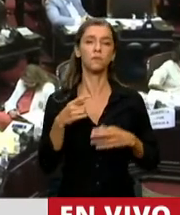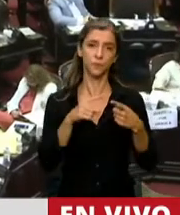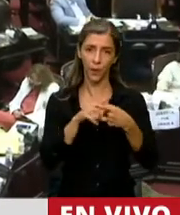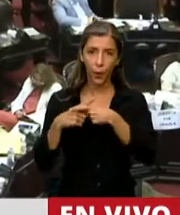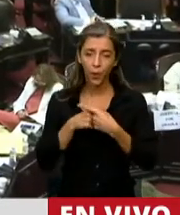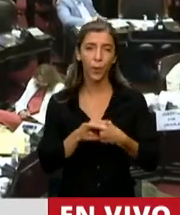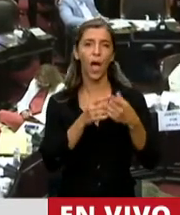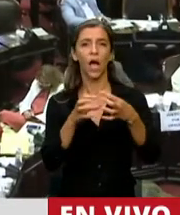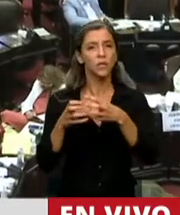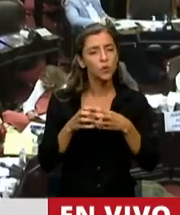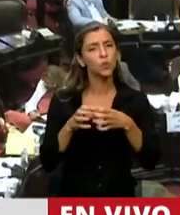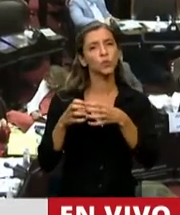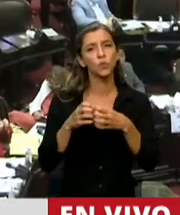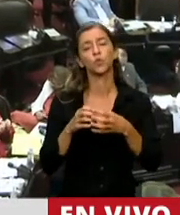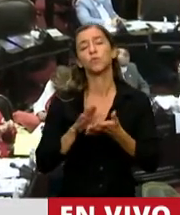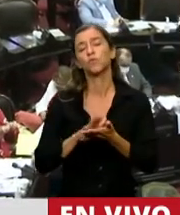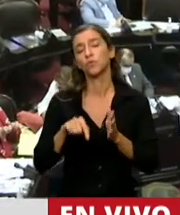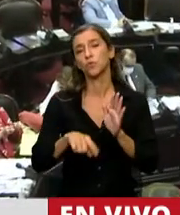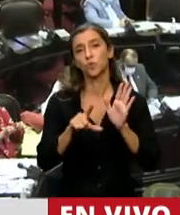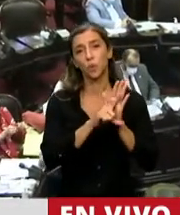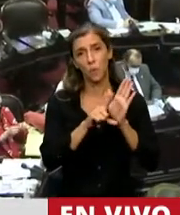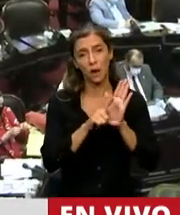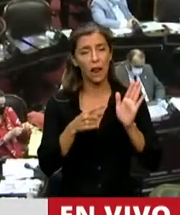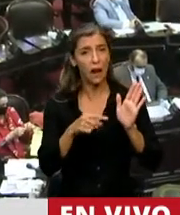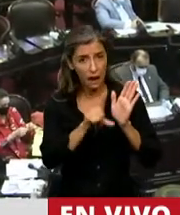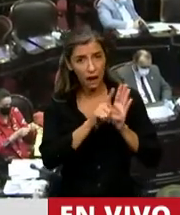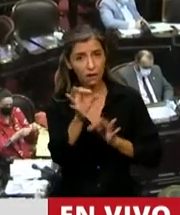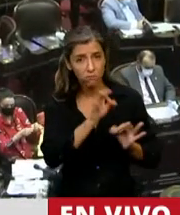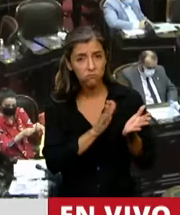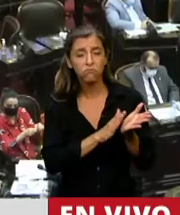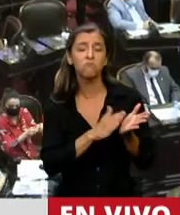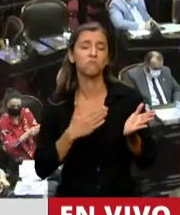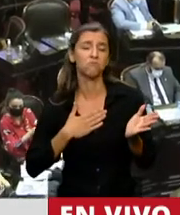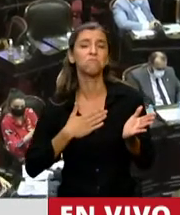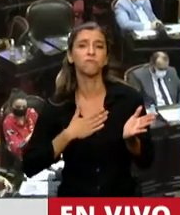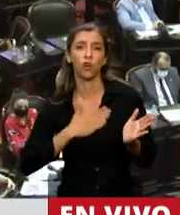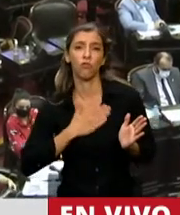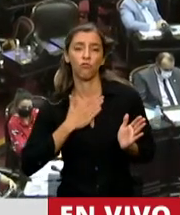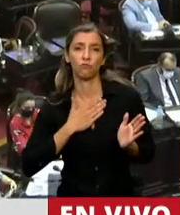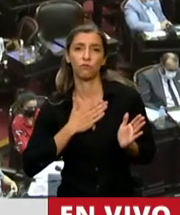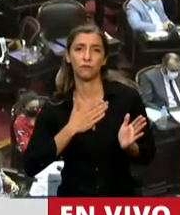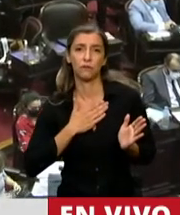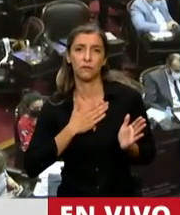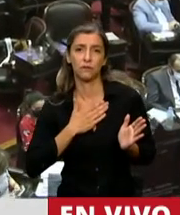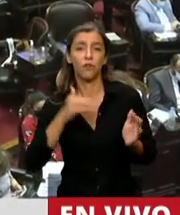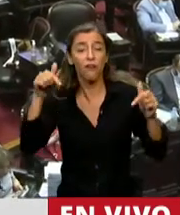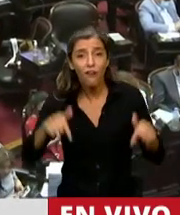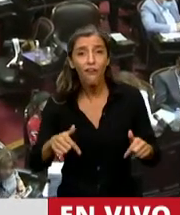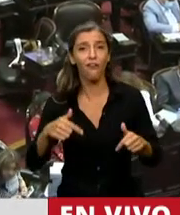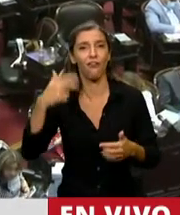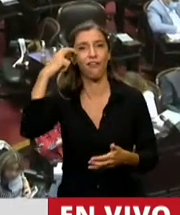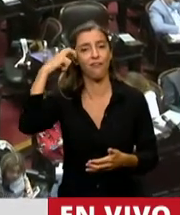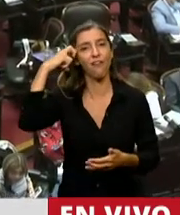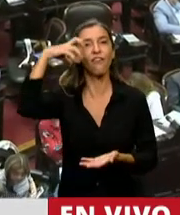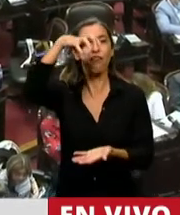discutimos una ley que yo celebro porque por fin el Congreso va a